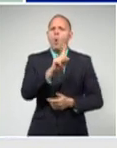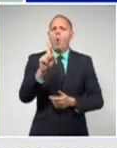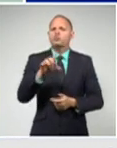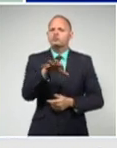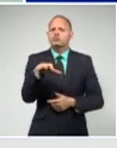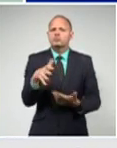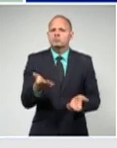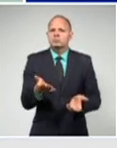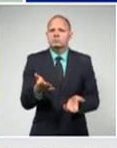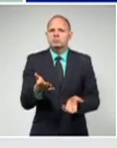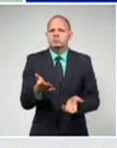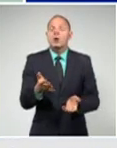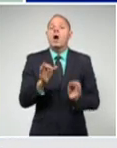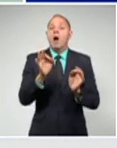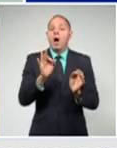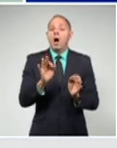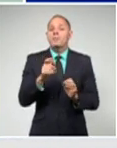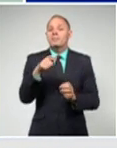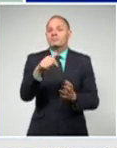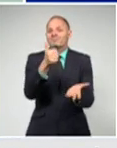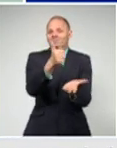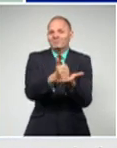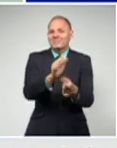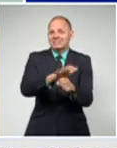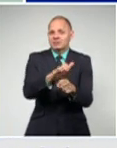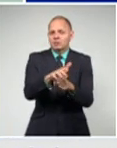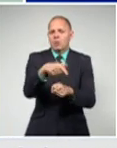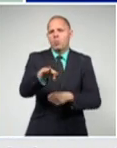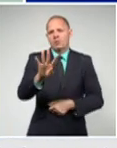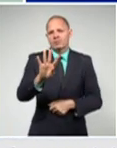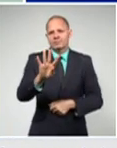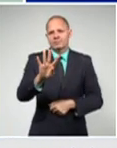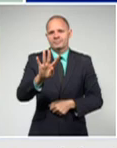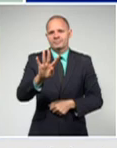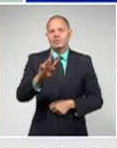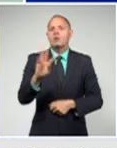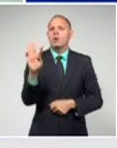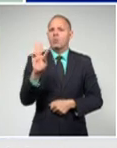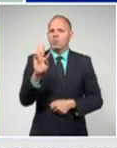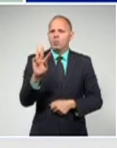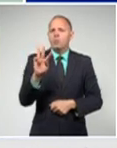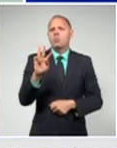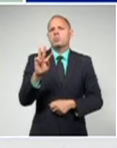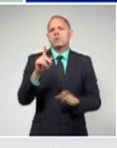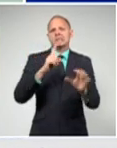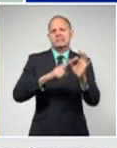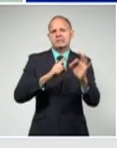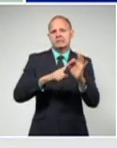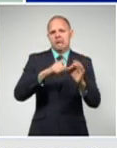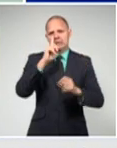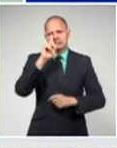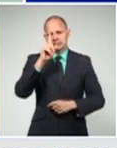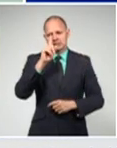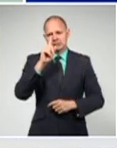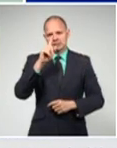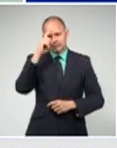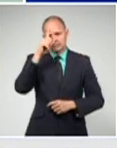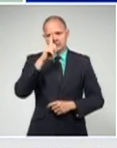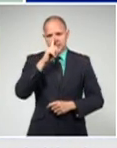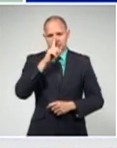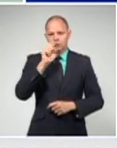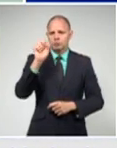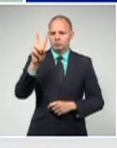número en San José de las Lajas, 4, Güines, Quibicán y San Nicolás con 2 cada uno,